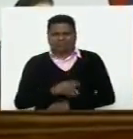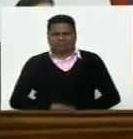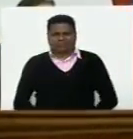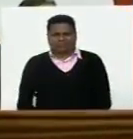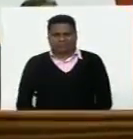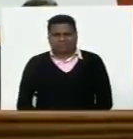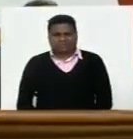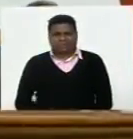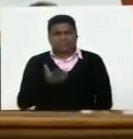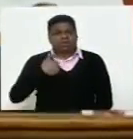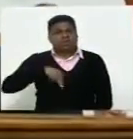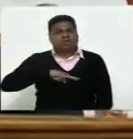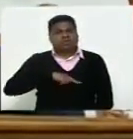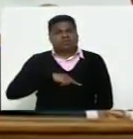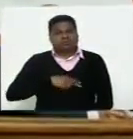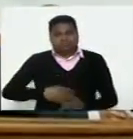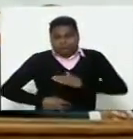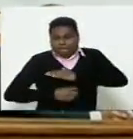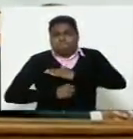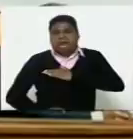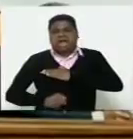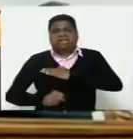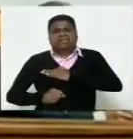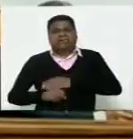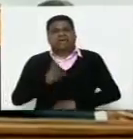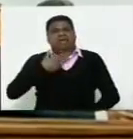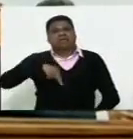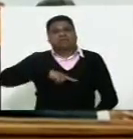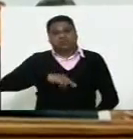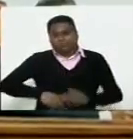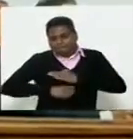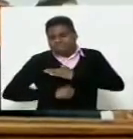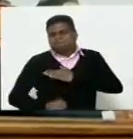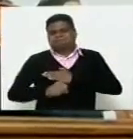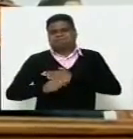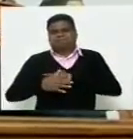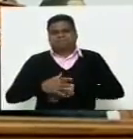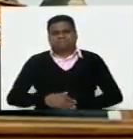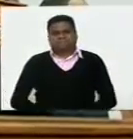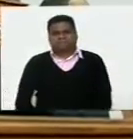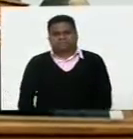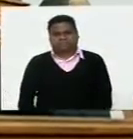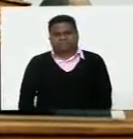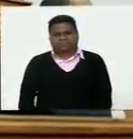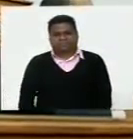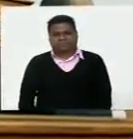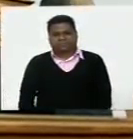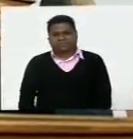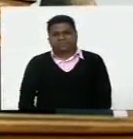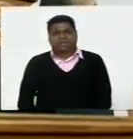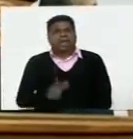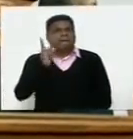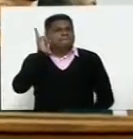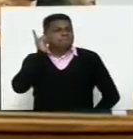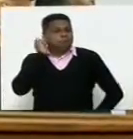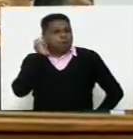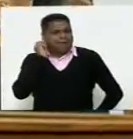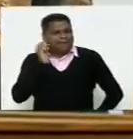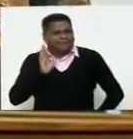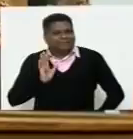A nosotros nos han parido, a nosotras nos han parido las mujeres.